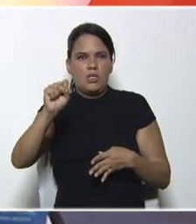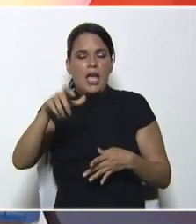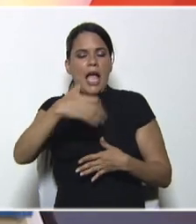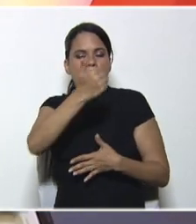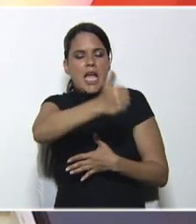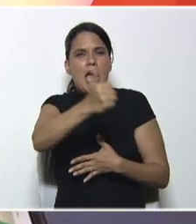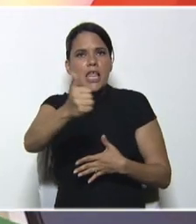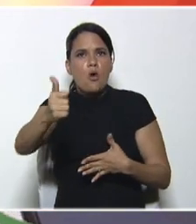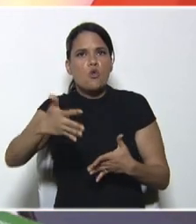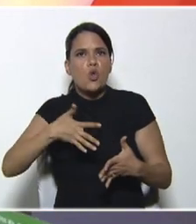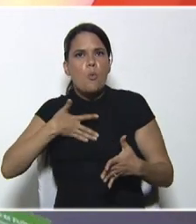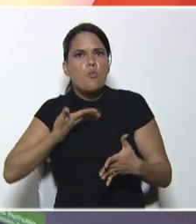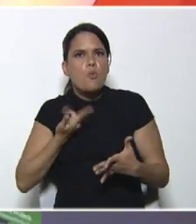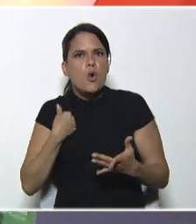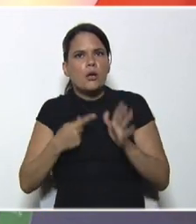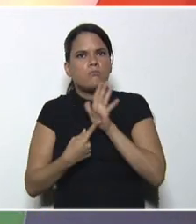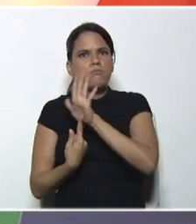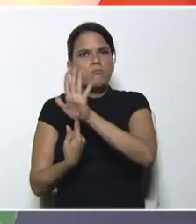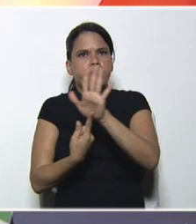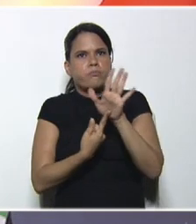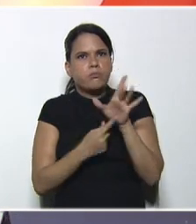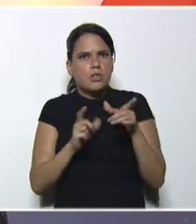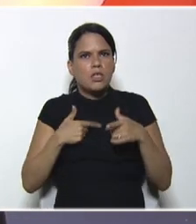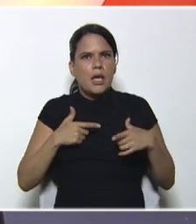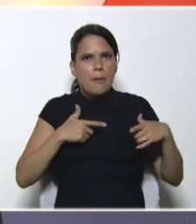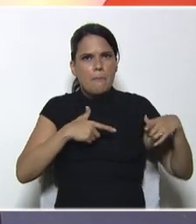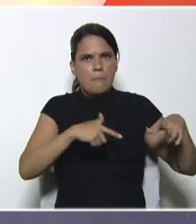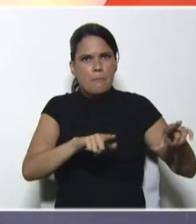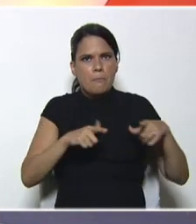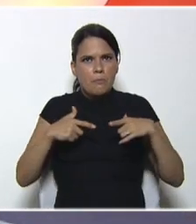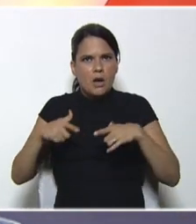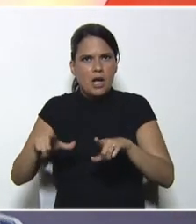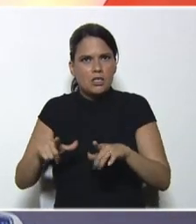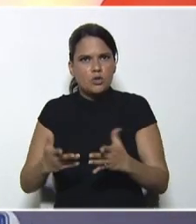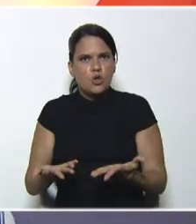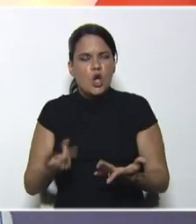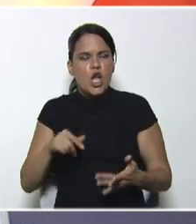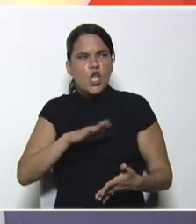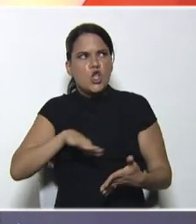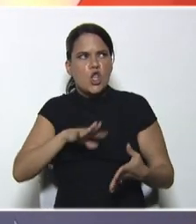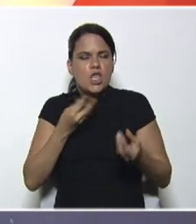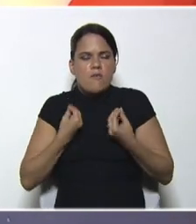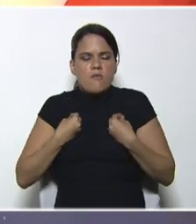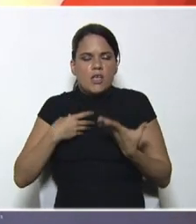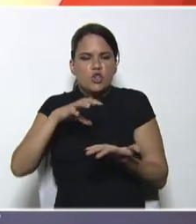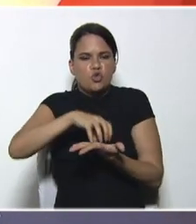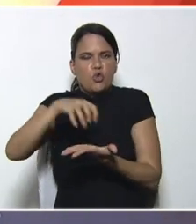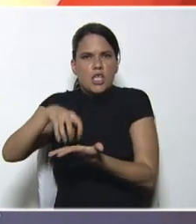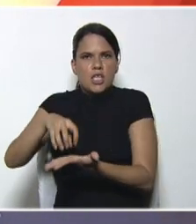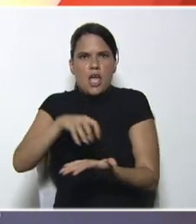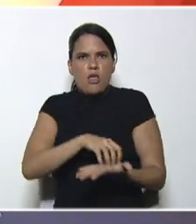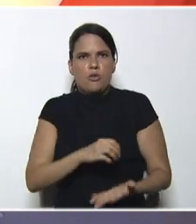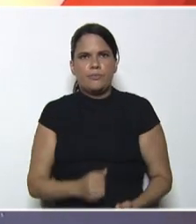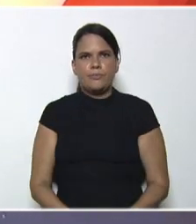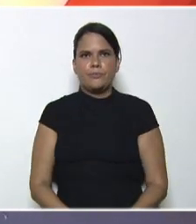uno puede identificarlos en su región, en su estado, en su